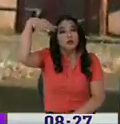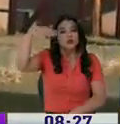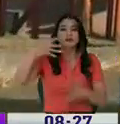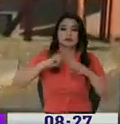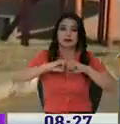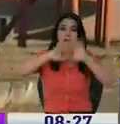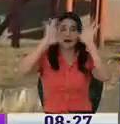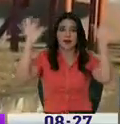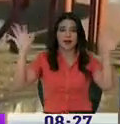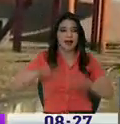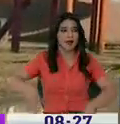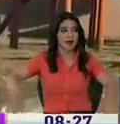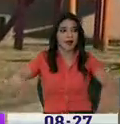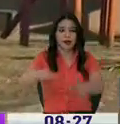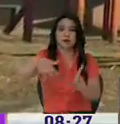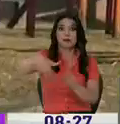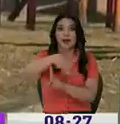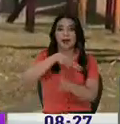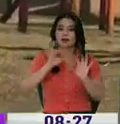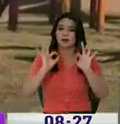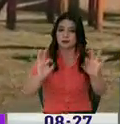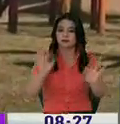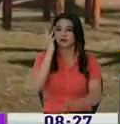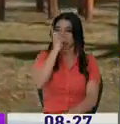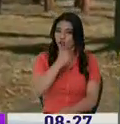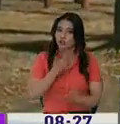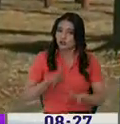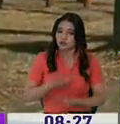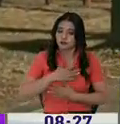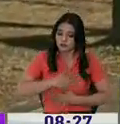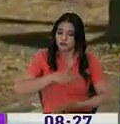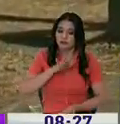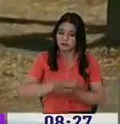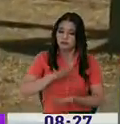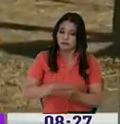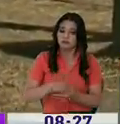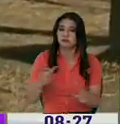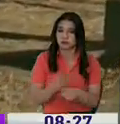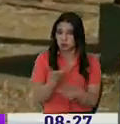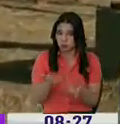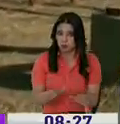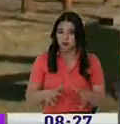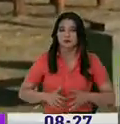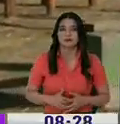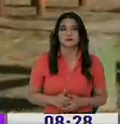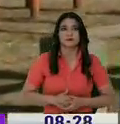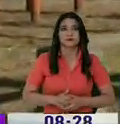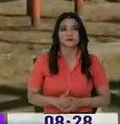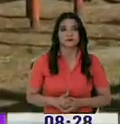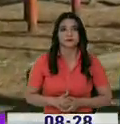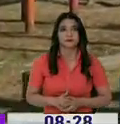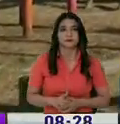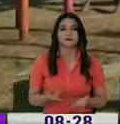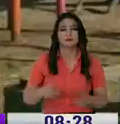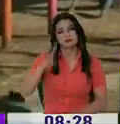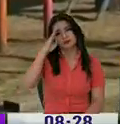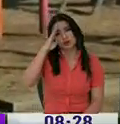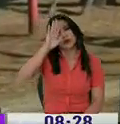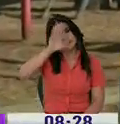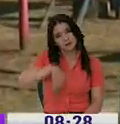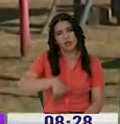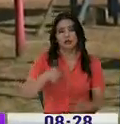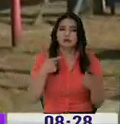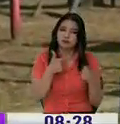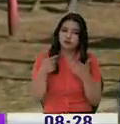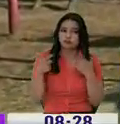buen alumbrado para que no haya estos peligros y también para que venga la policía también a darse unas